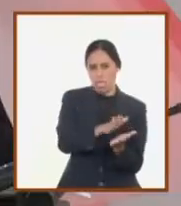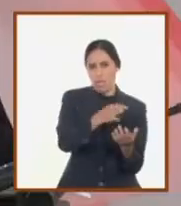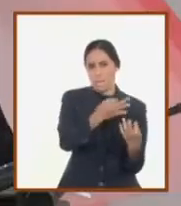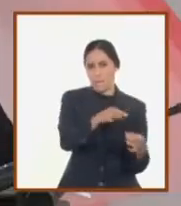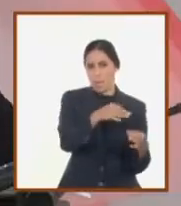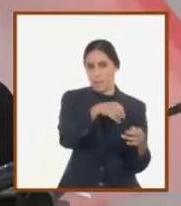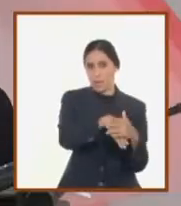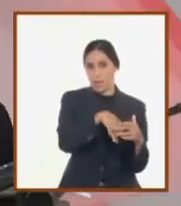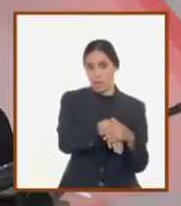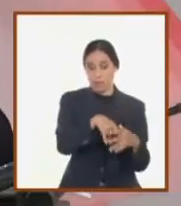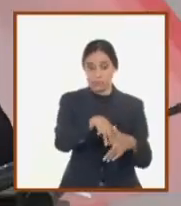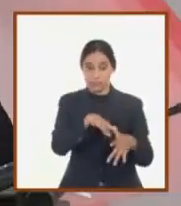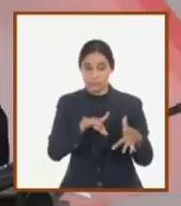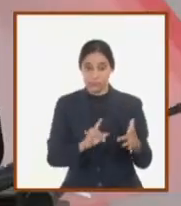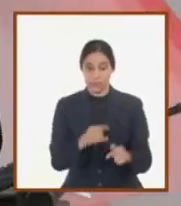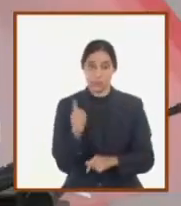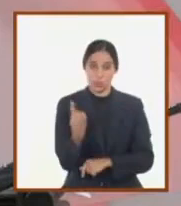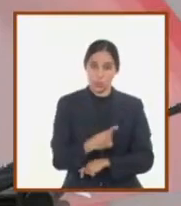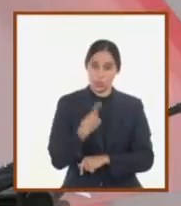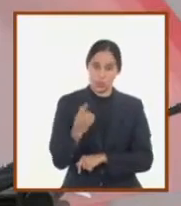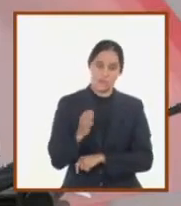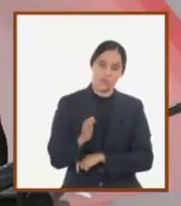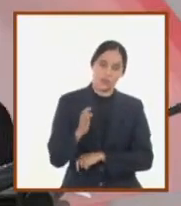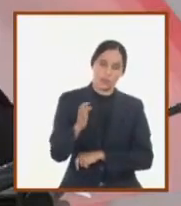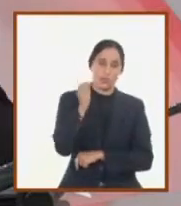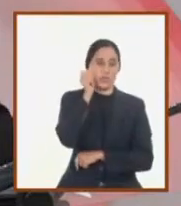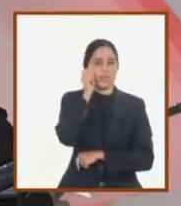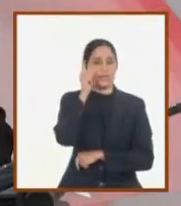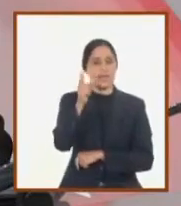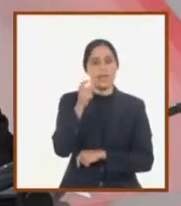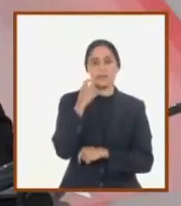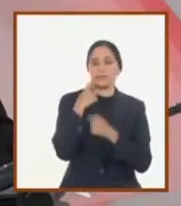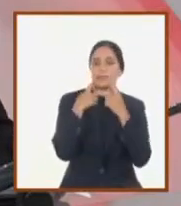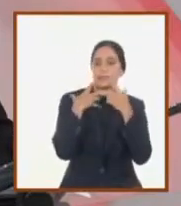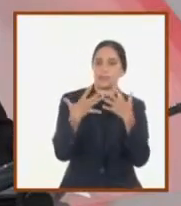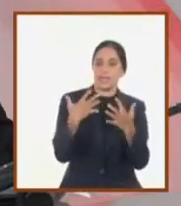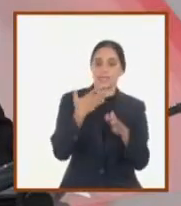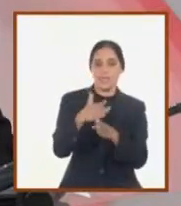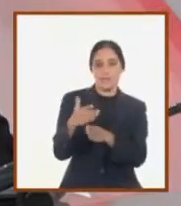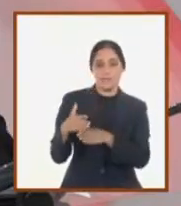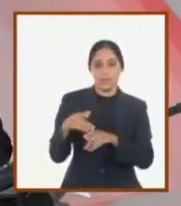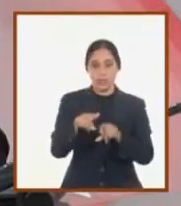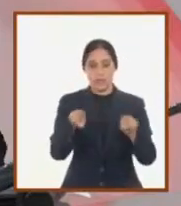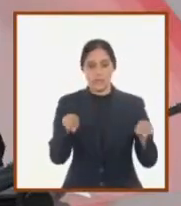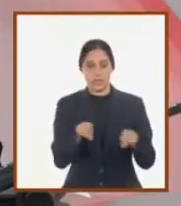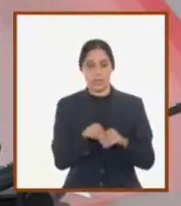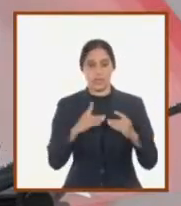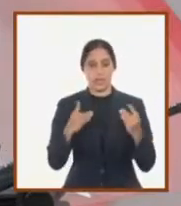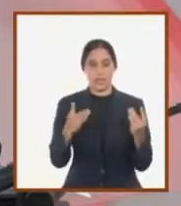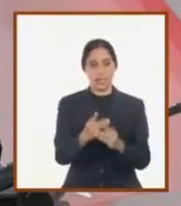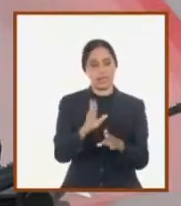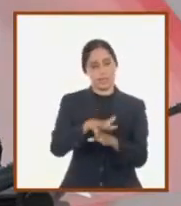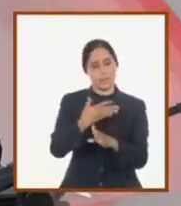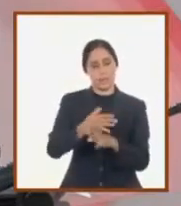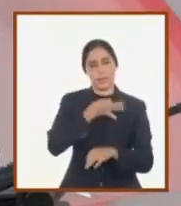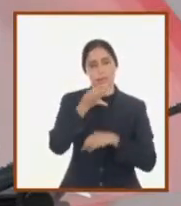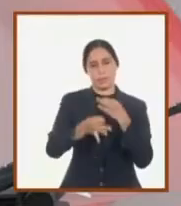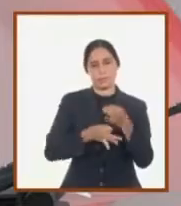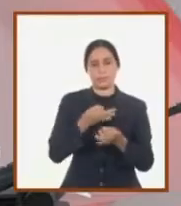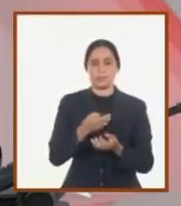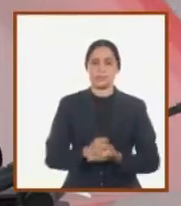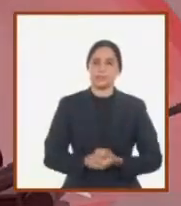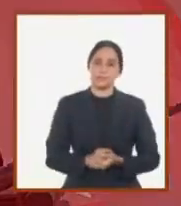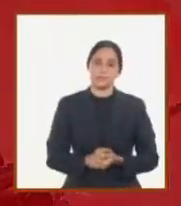hacen entender qué somos y hacia dónde tenemos que ir pero de la oficina asuntos históricos Seguiremos hablando en esta mesa redonda siga